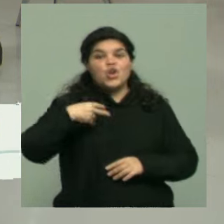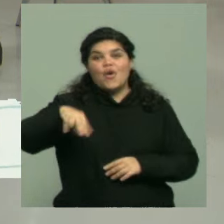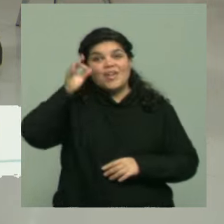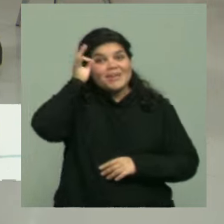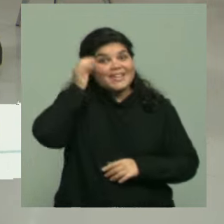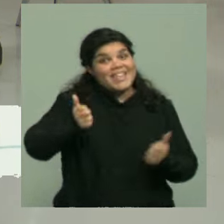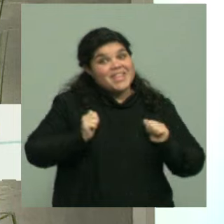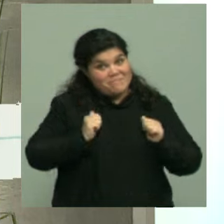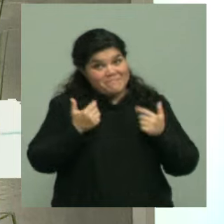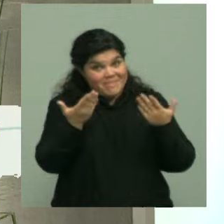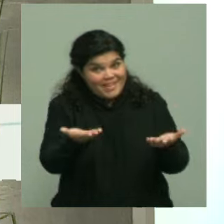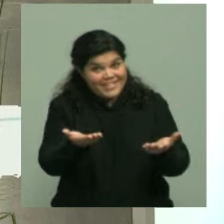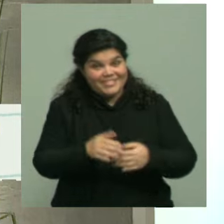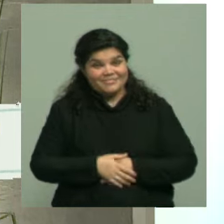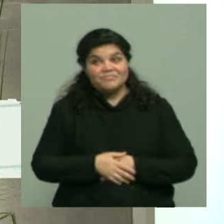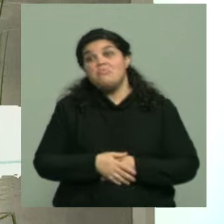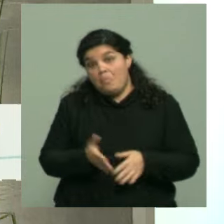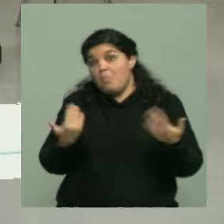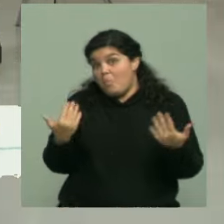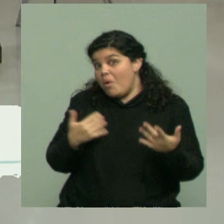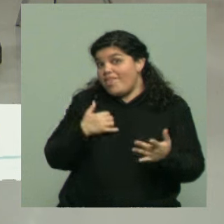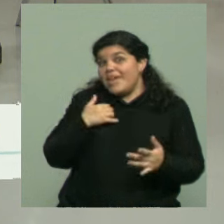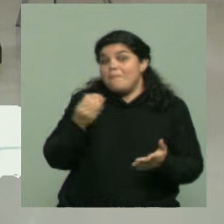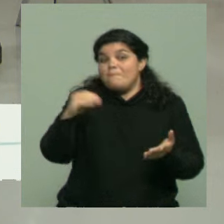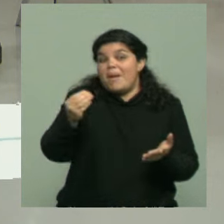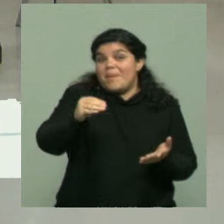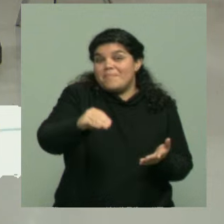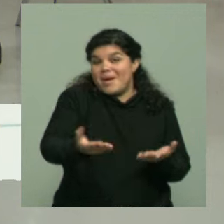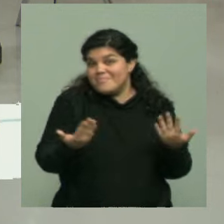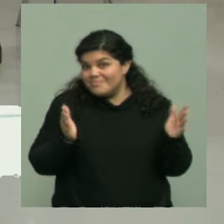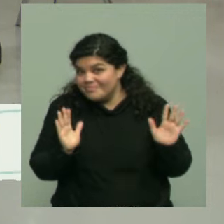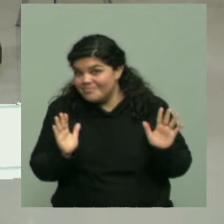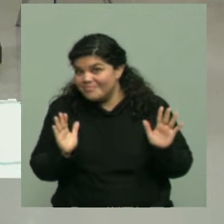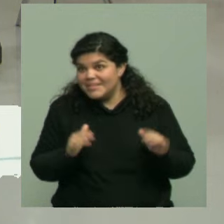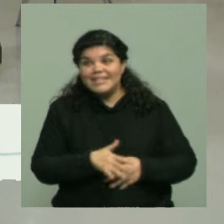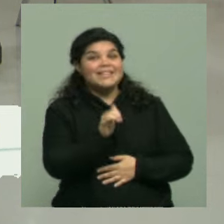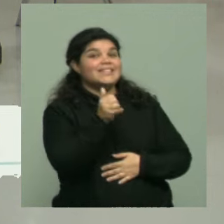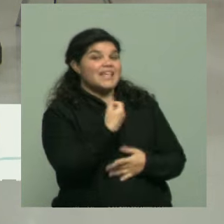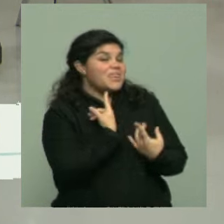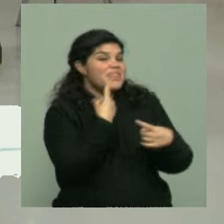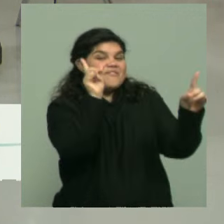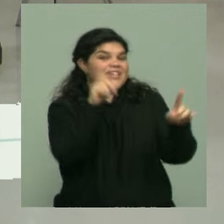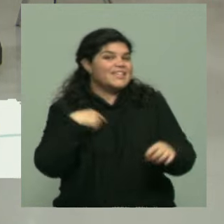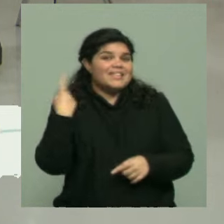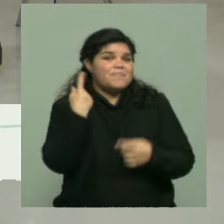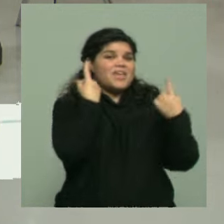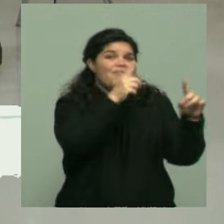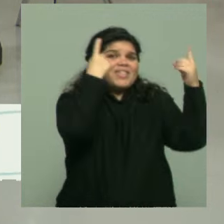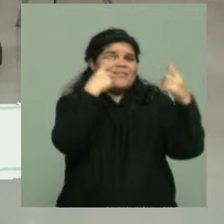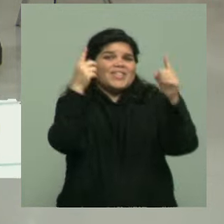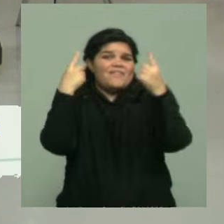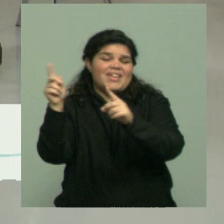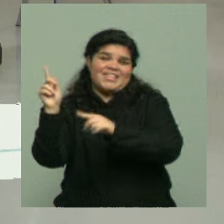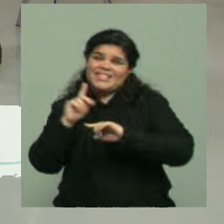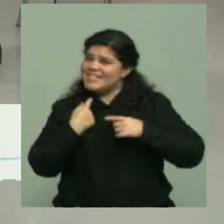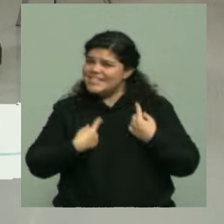eso, pero puede, ¿por qué no? En algún momento pueden hacer otra función de esto, ¿no? Sí, va a venir bien. Que va a ser diferente. Siempre sí, son diferentes. Pues, además, Gracias por